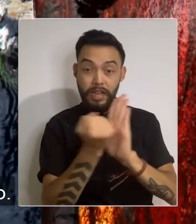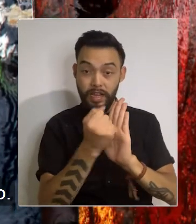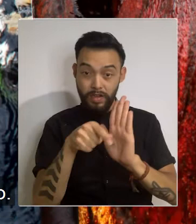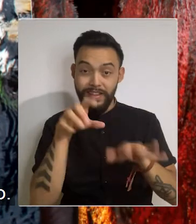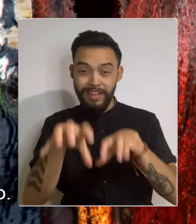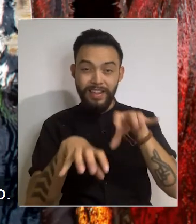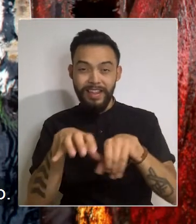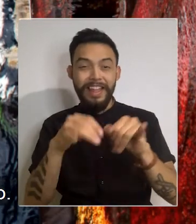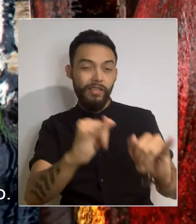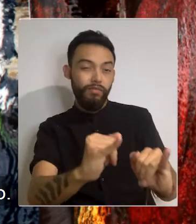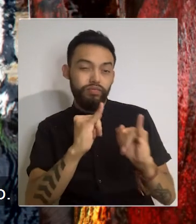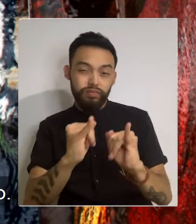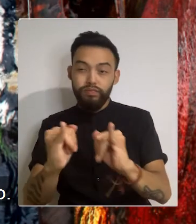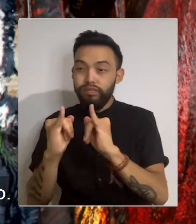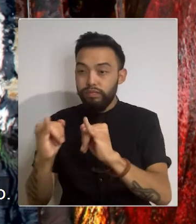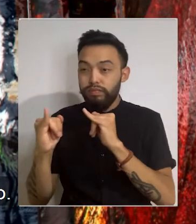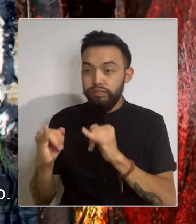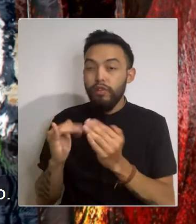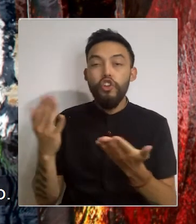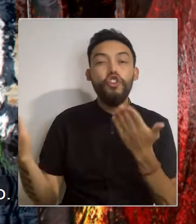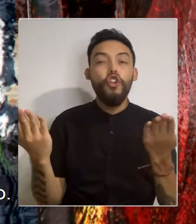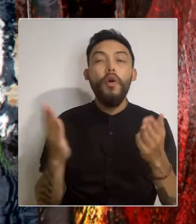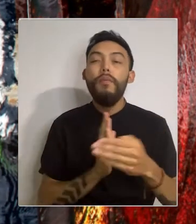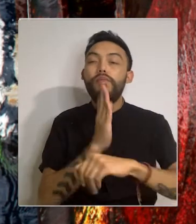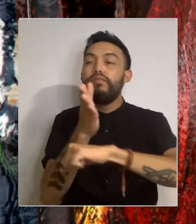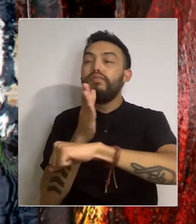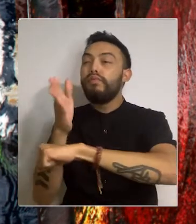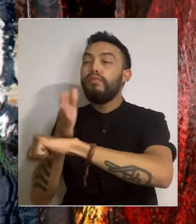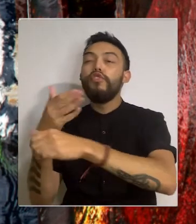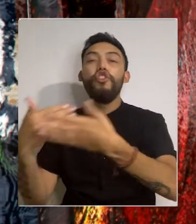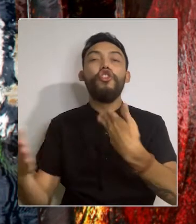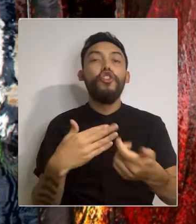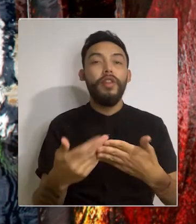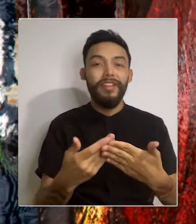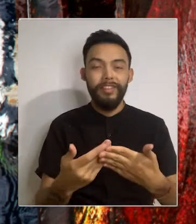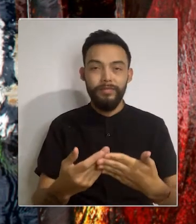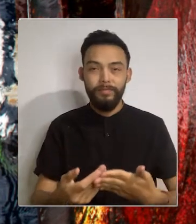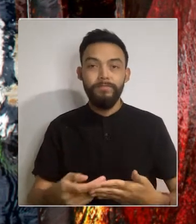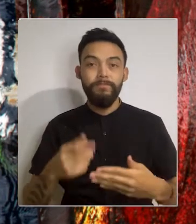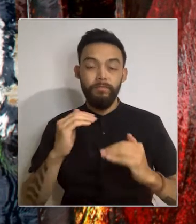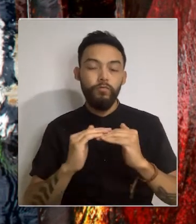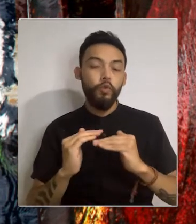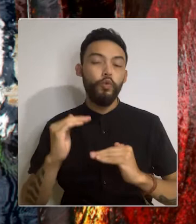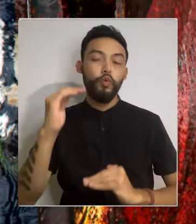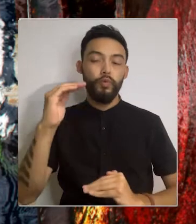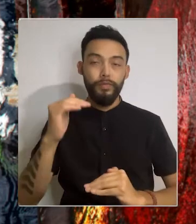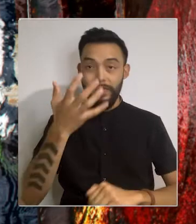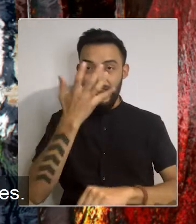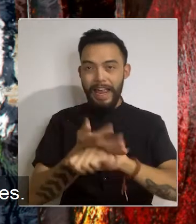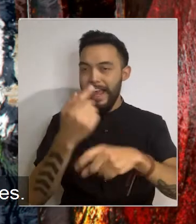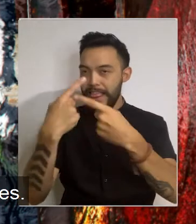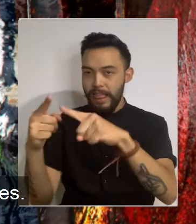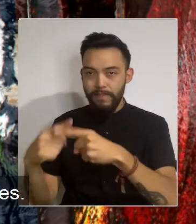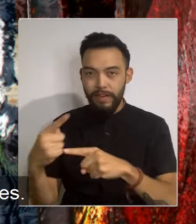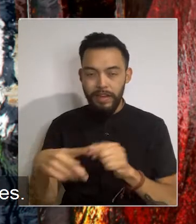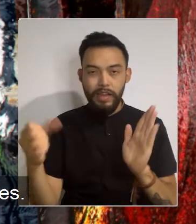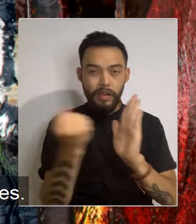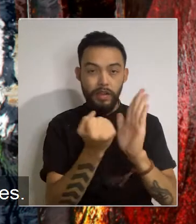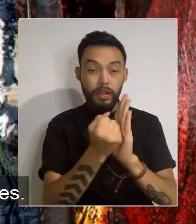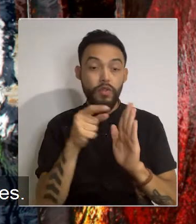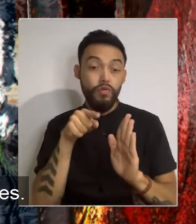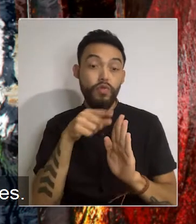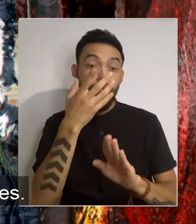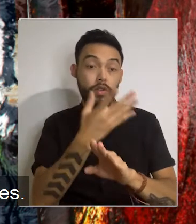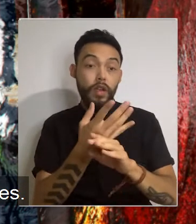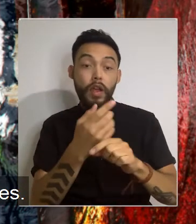obtener información sobre su desplazamiento y crecimiento. Existen distintos tipos de marcas, entre las que se destacan